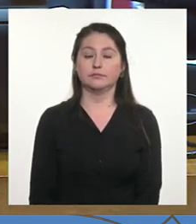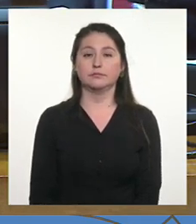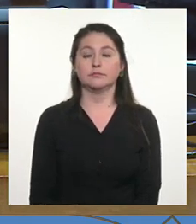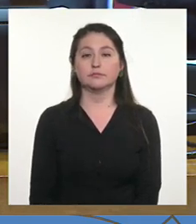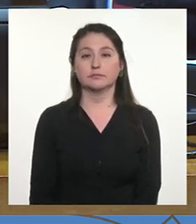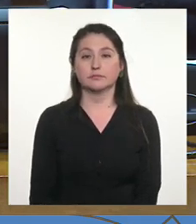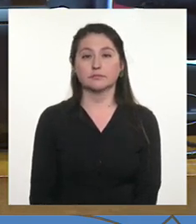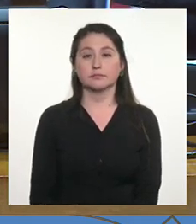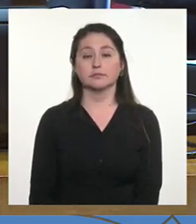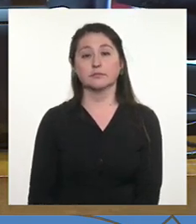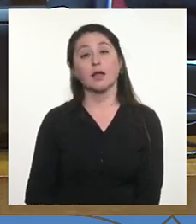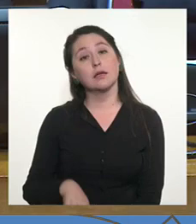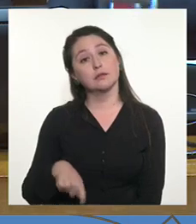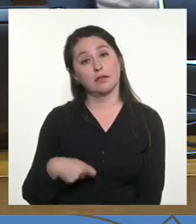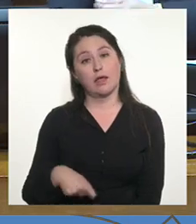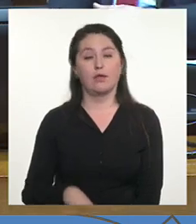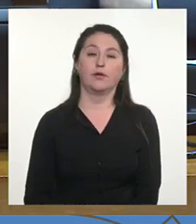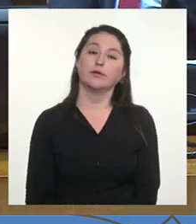senador